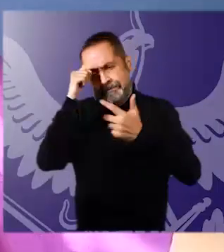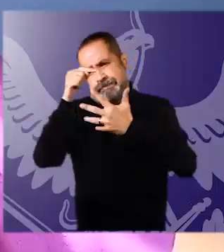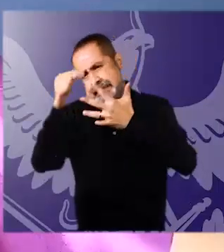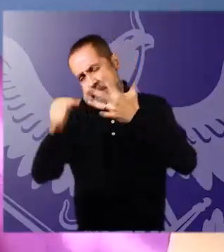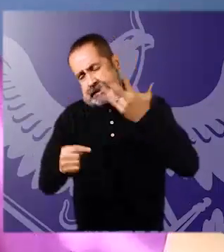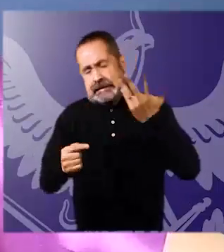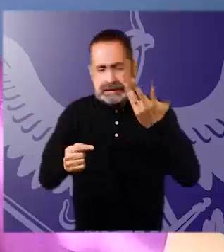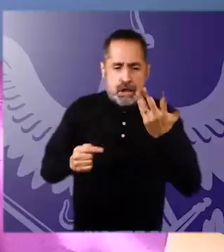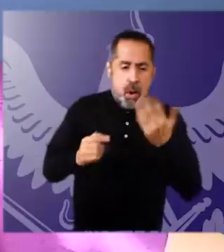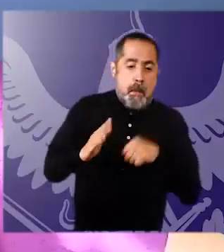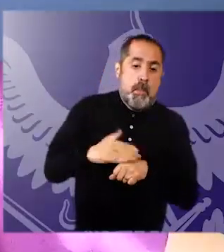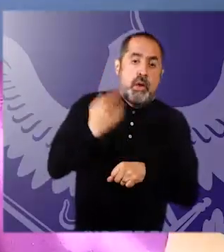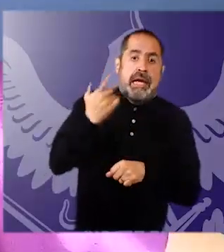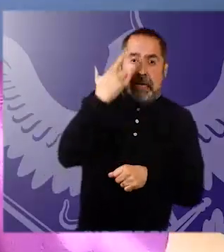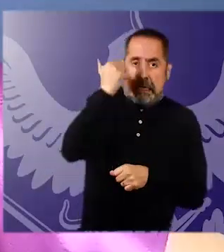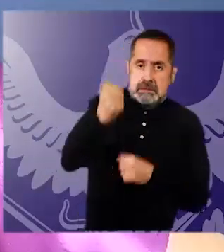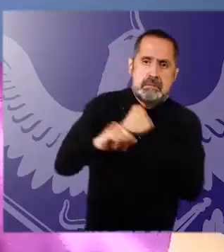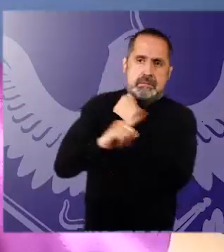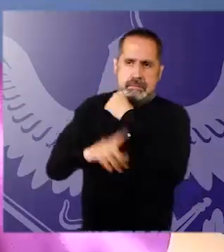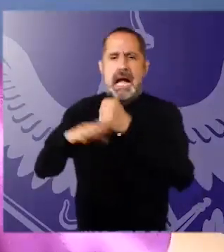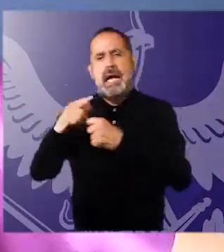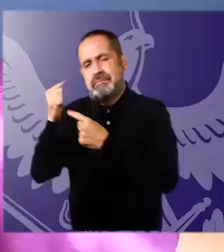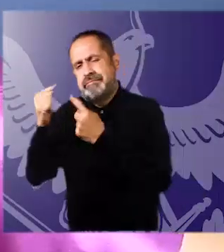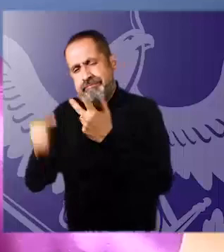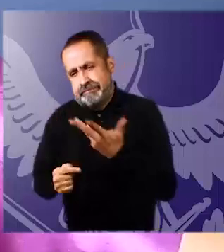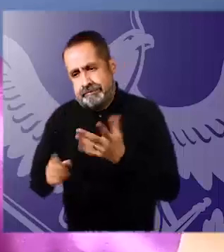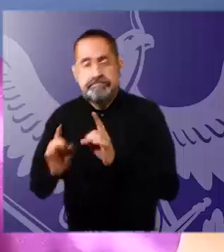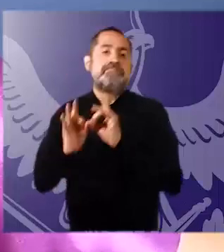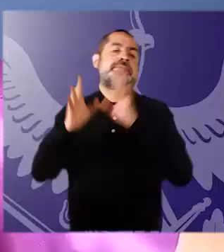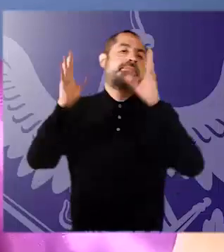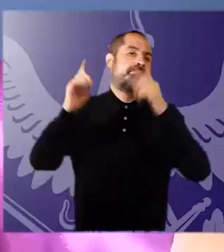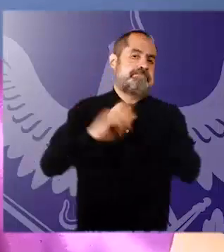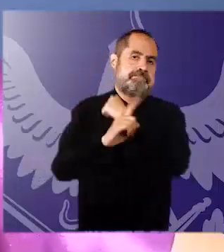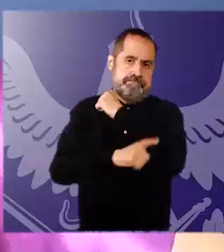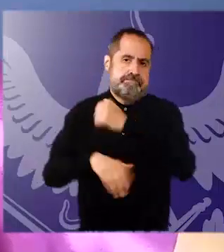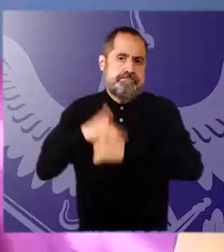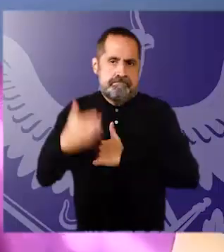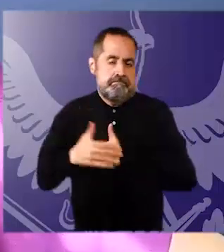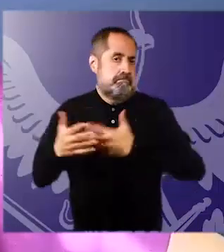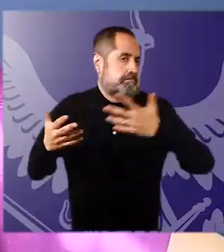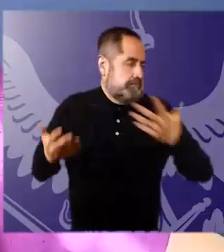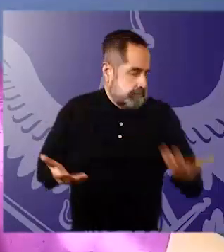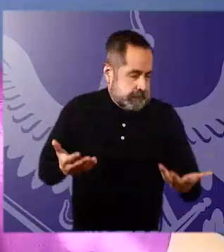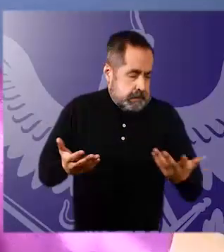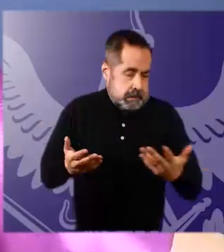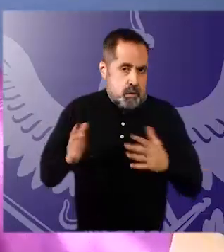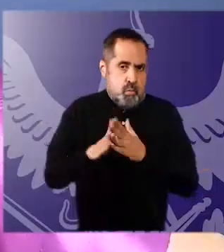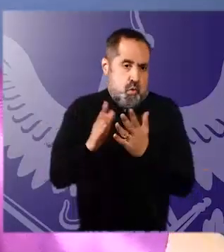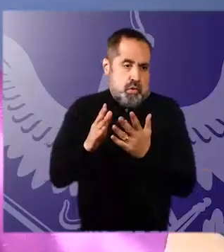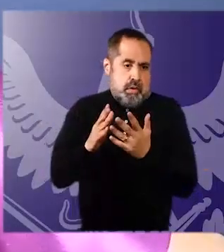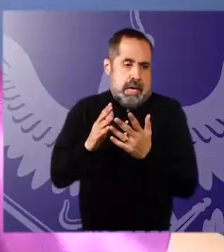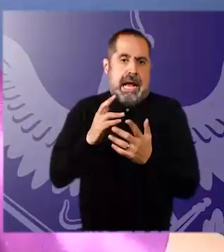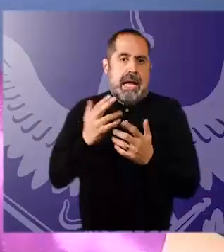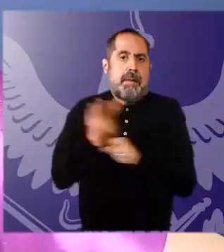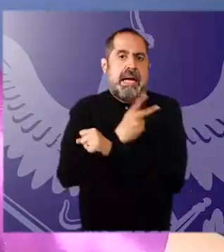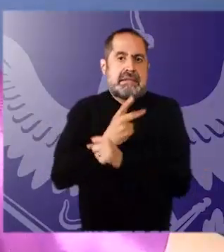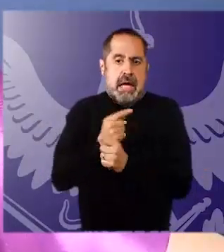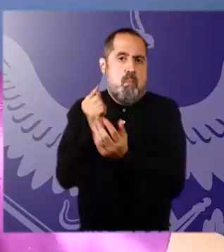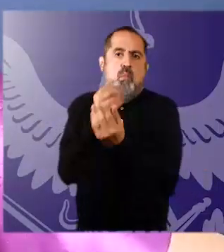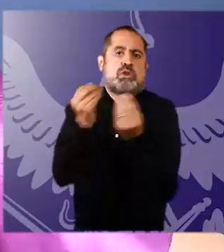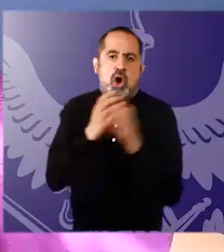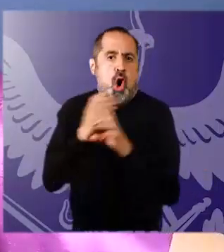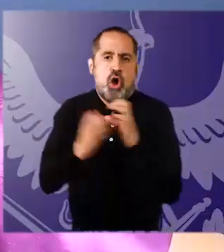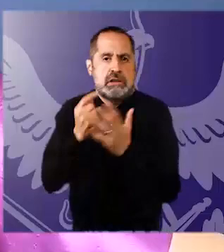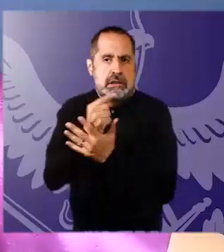estructurales diversas y causas directas también que lo detonan y por lo tanto sus consecuencias son